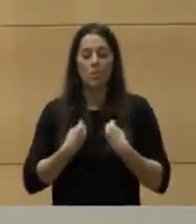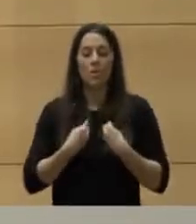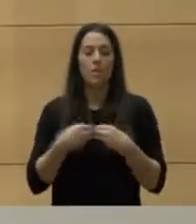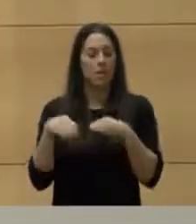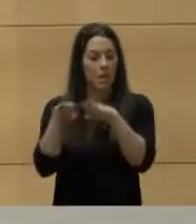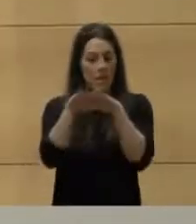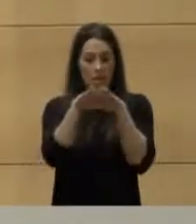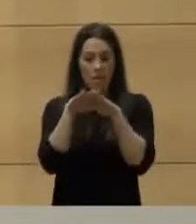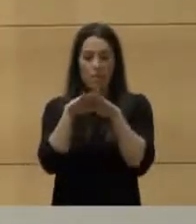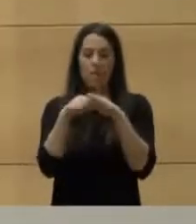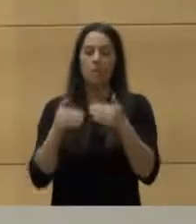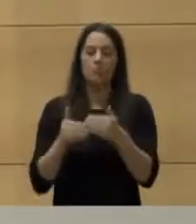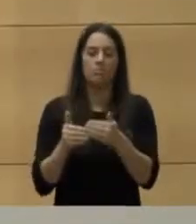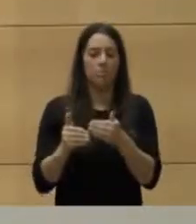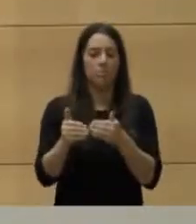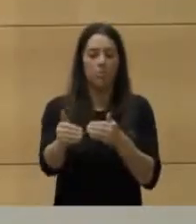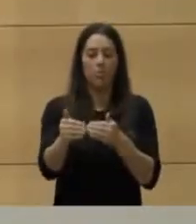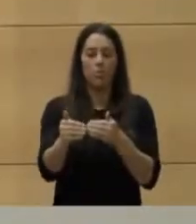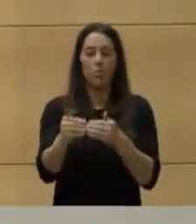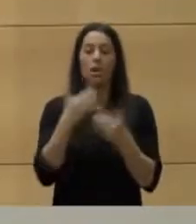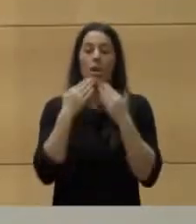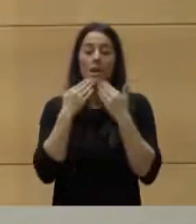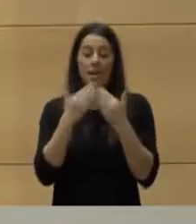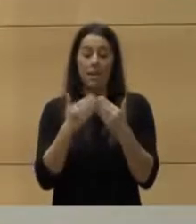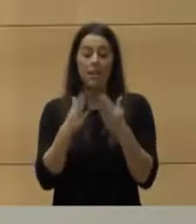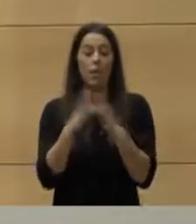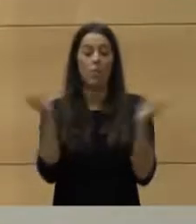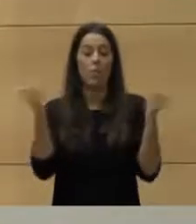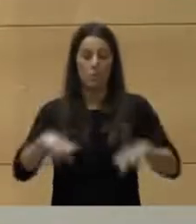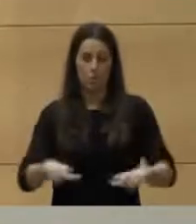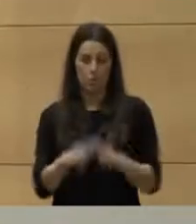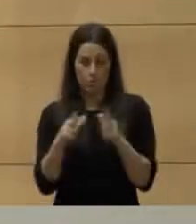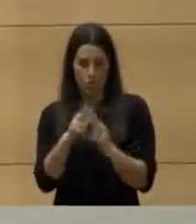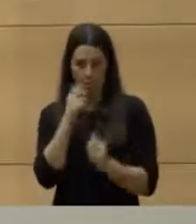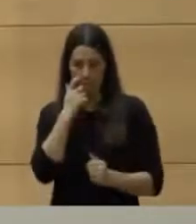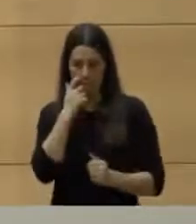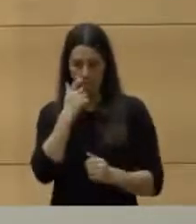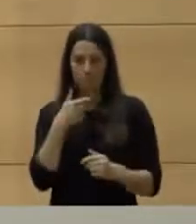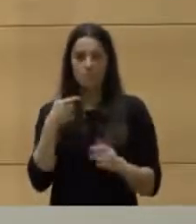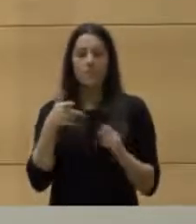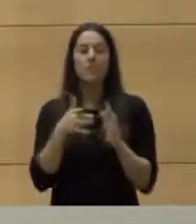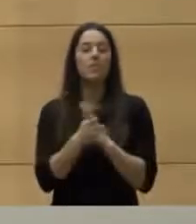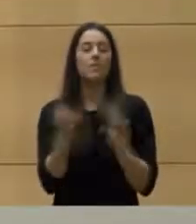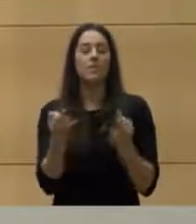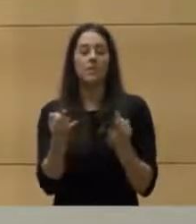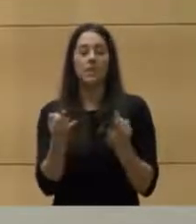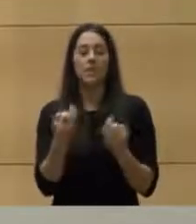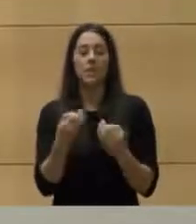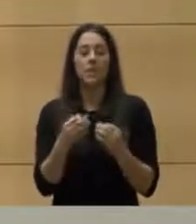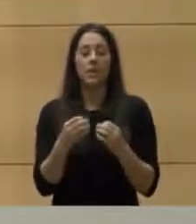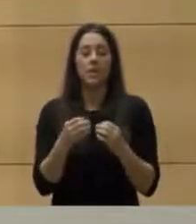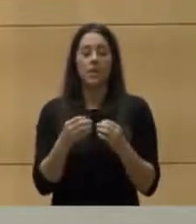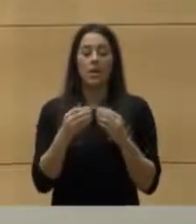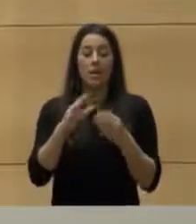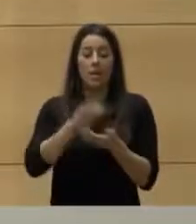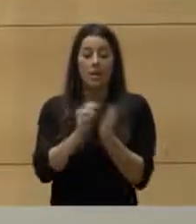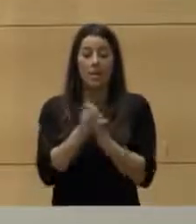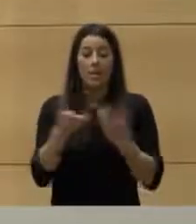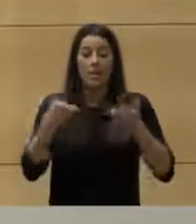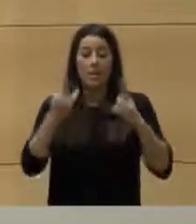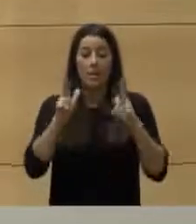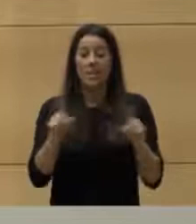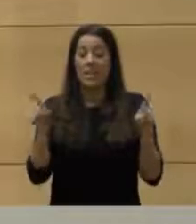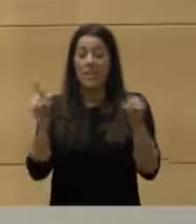y concreciones de su pacto social. Es decir, la democracia es la permanente discusión entre seres libres